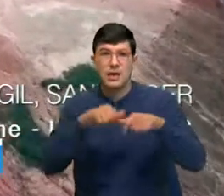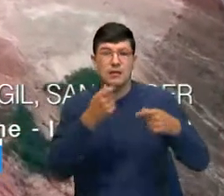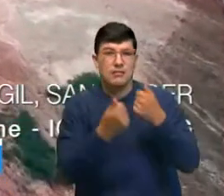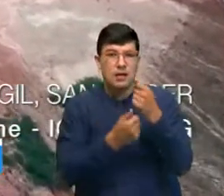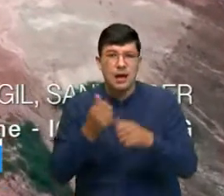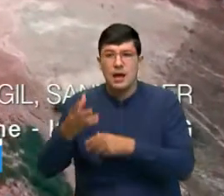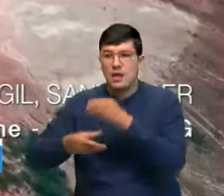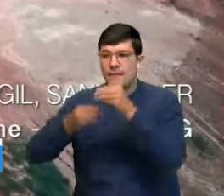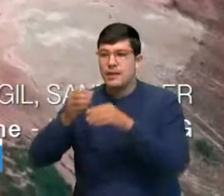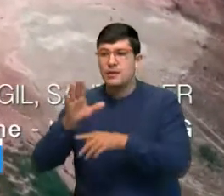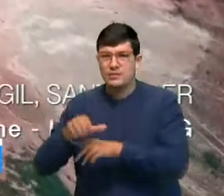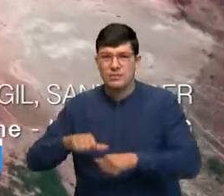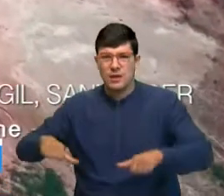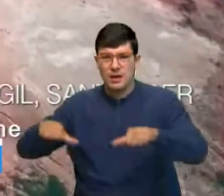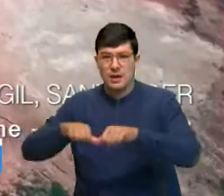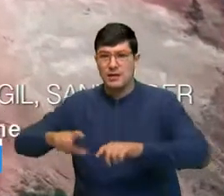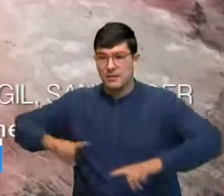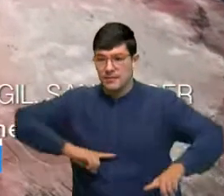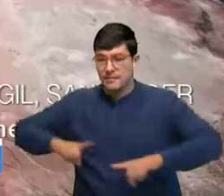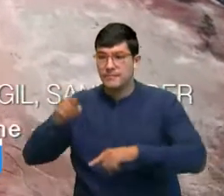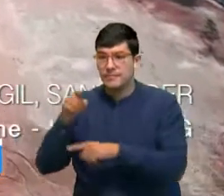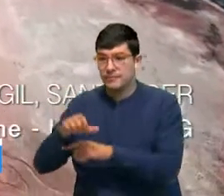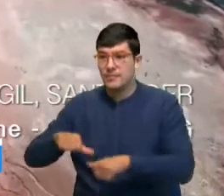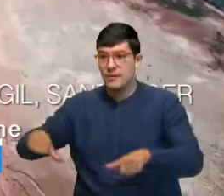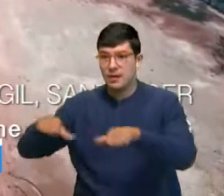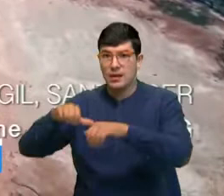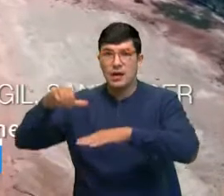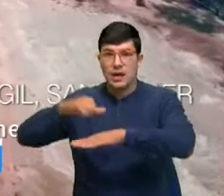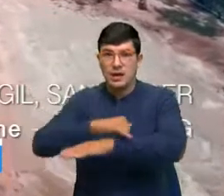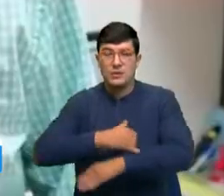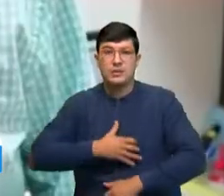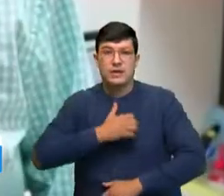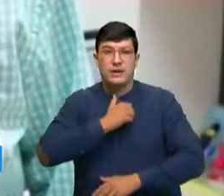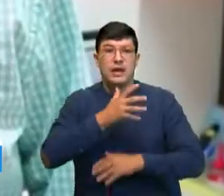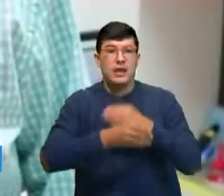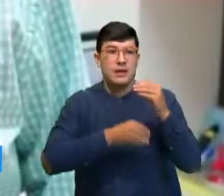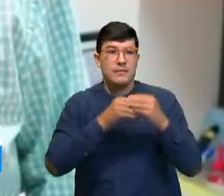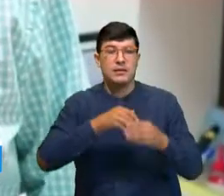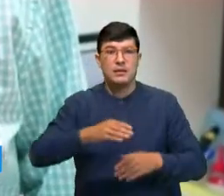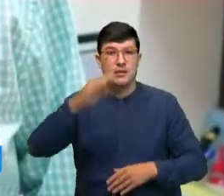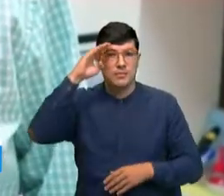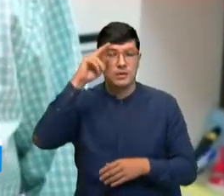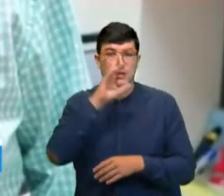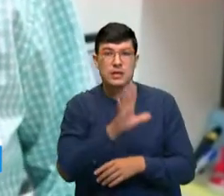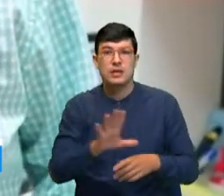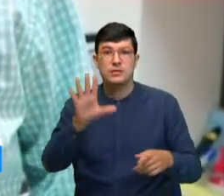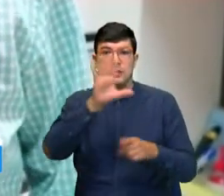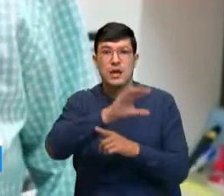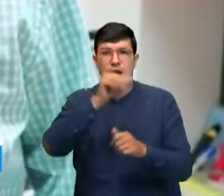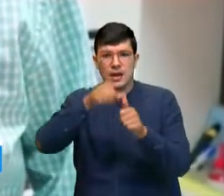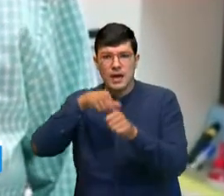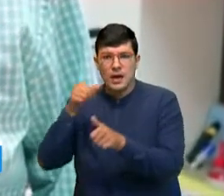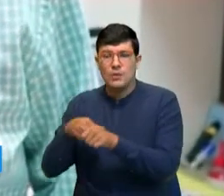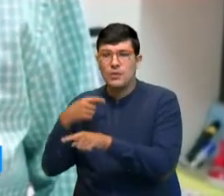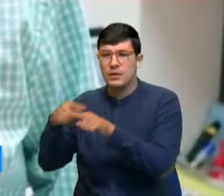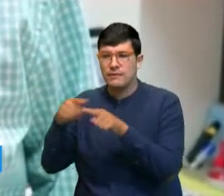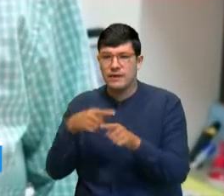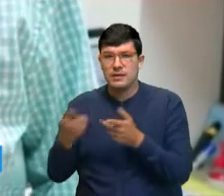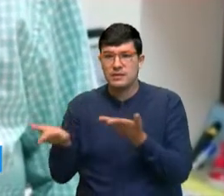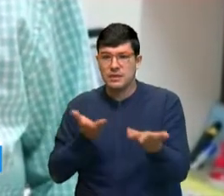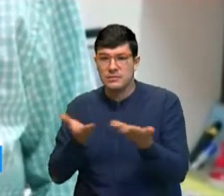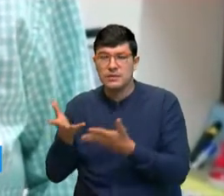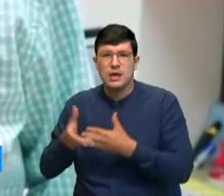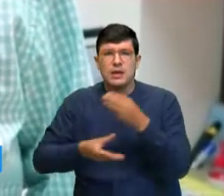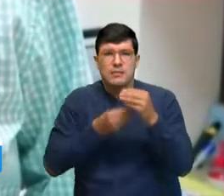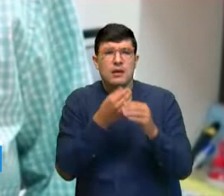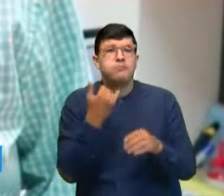parte administrativa que tendrá la aerocivil e igualmente la publicidad aeroportuaria con cada uno de los servicios sanitarios y